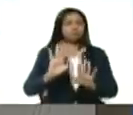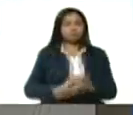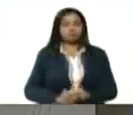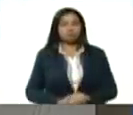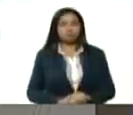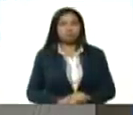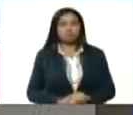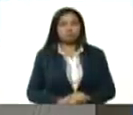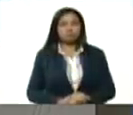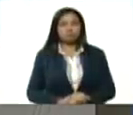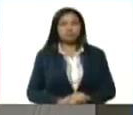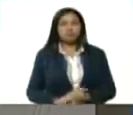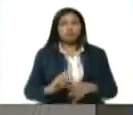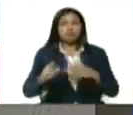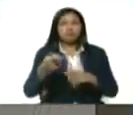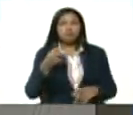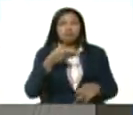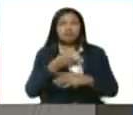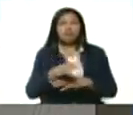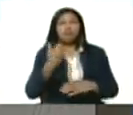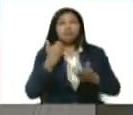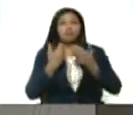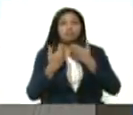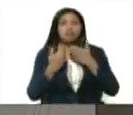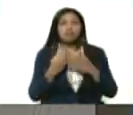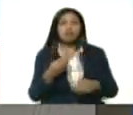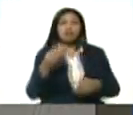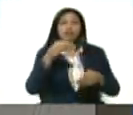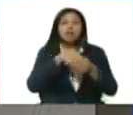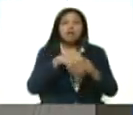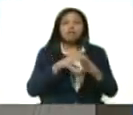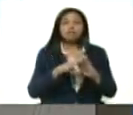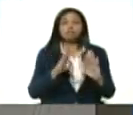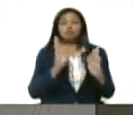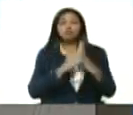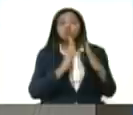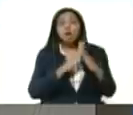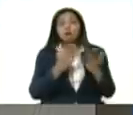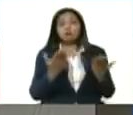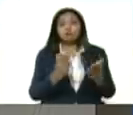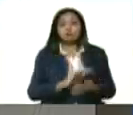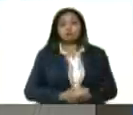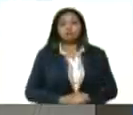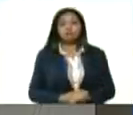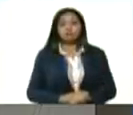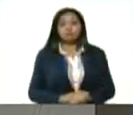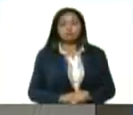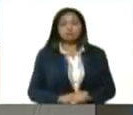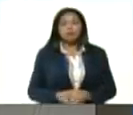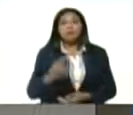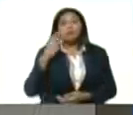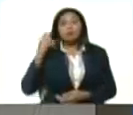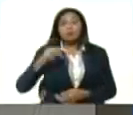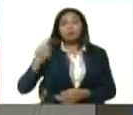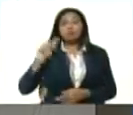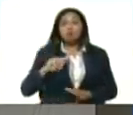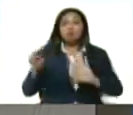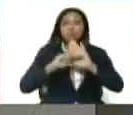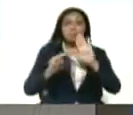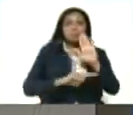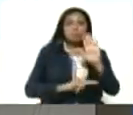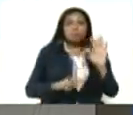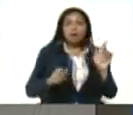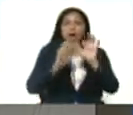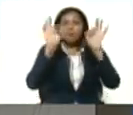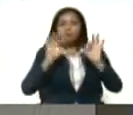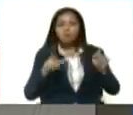Y eventualmente usted tiene que pasar su enfermedad recluido en su vivienda. Si Venezuela hubiera seguido esa modalidad, pues